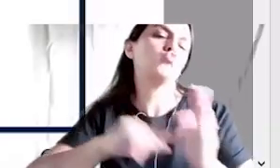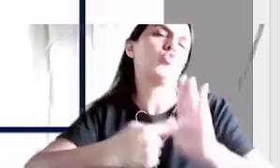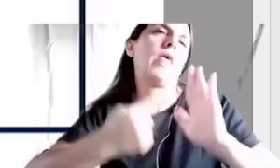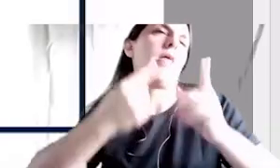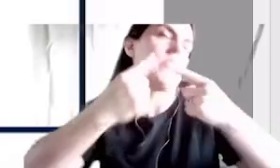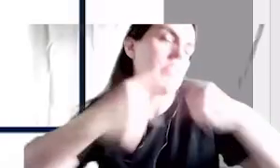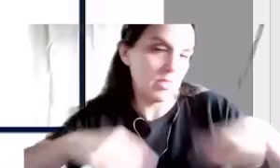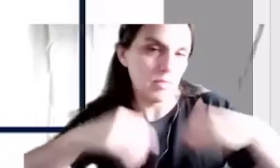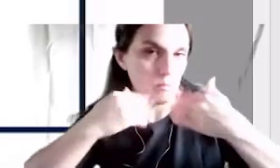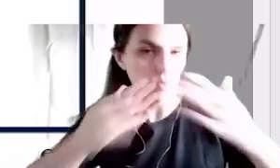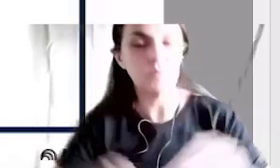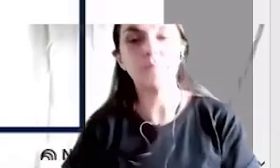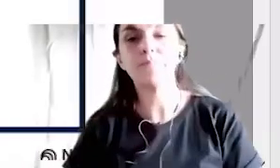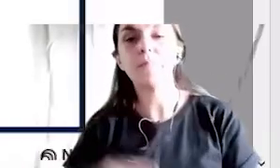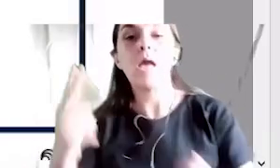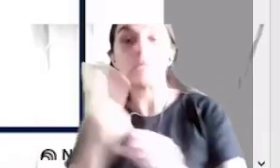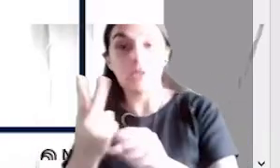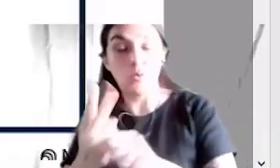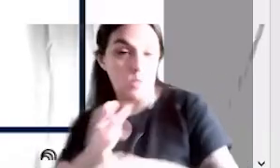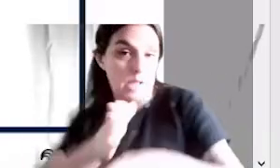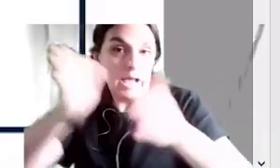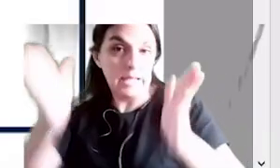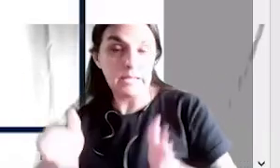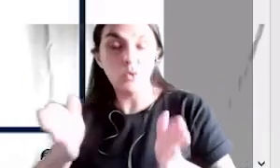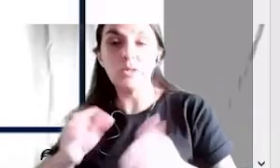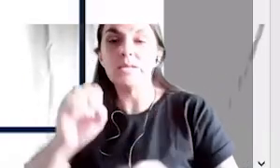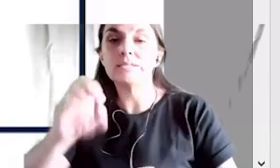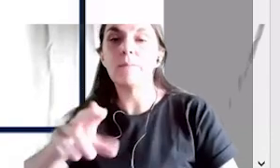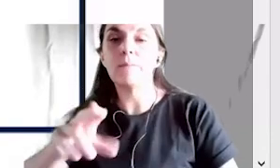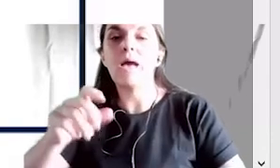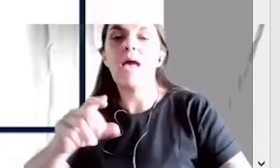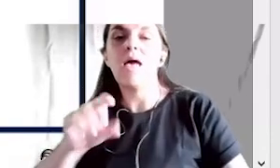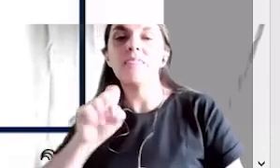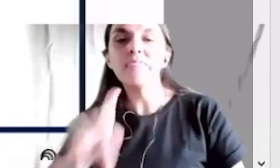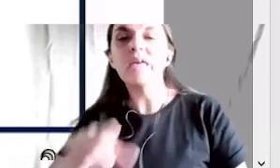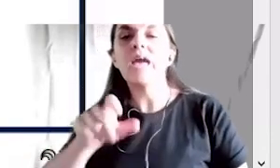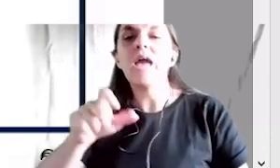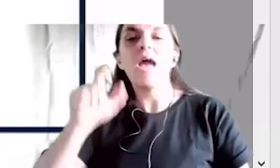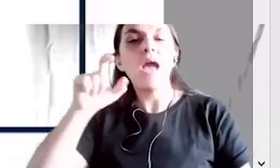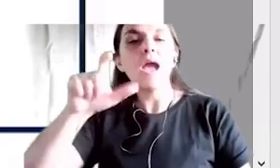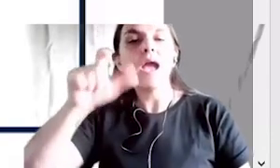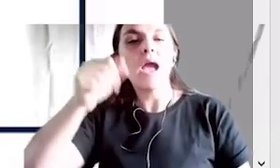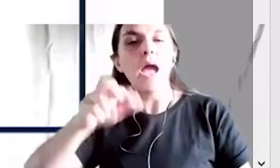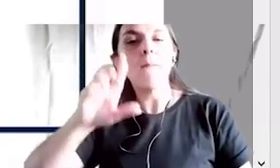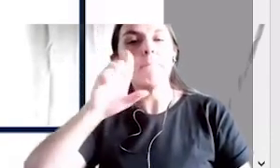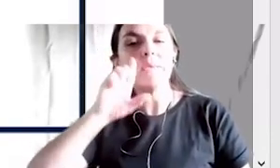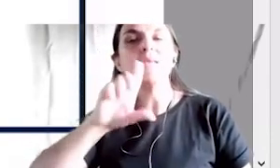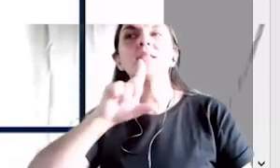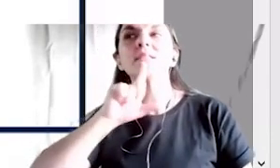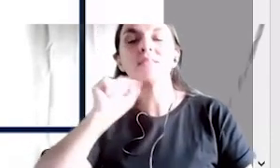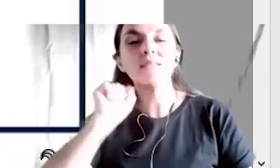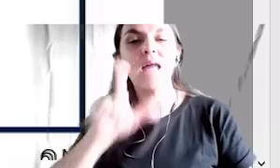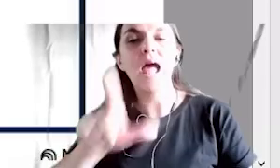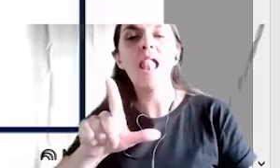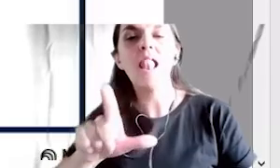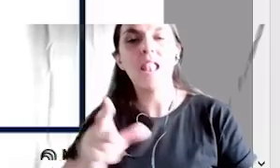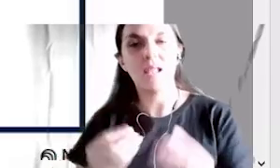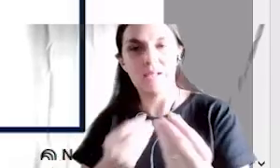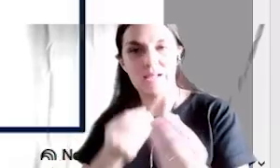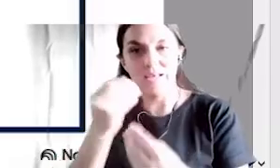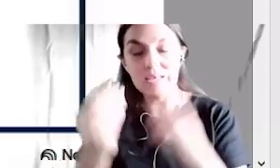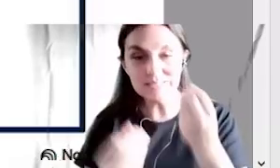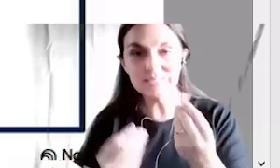Luego tenemos las rentas de segunda categoría, más denominadas como rentas de capital, y ahí el